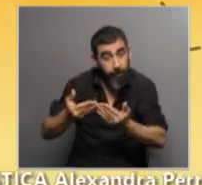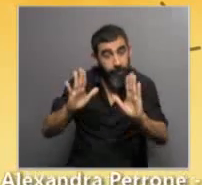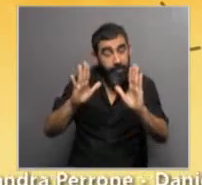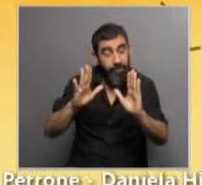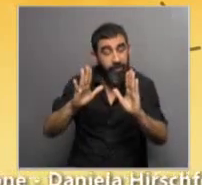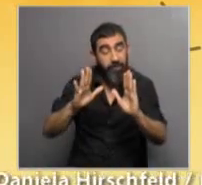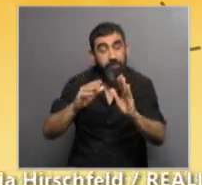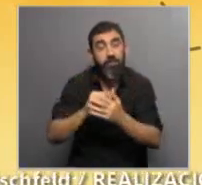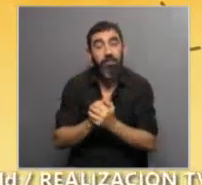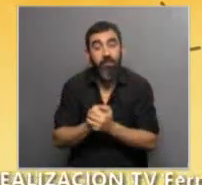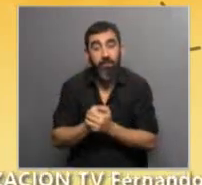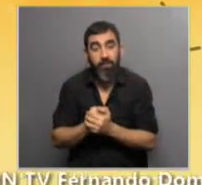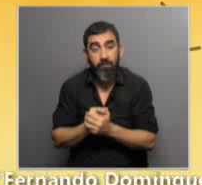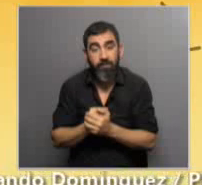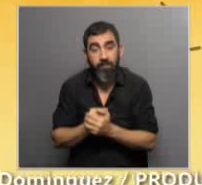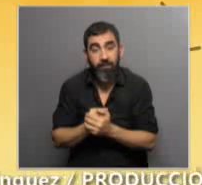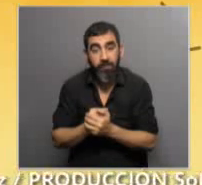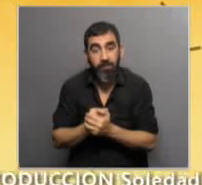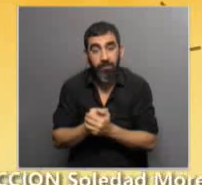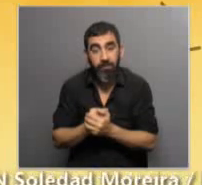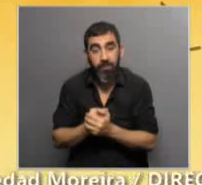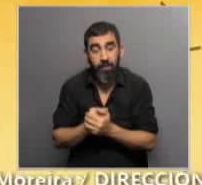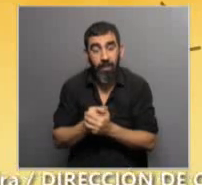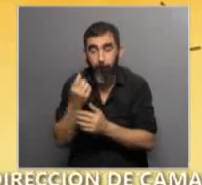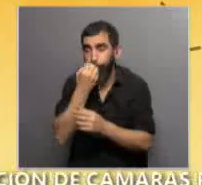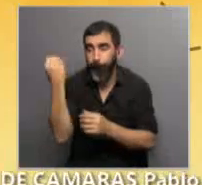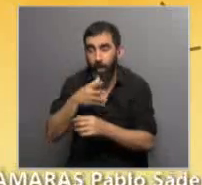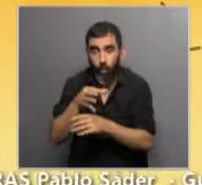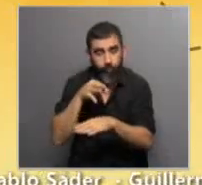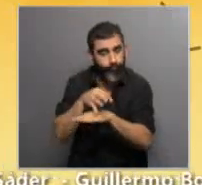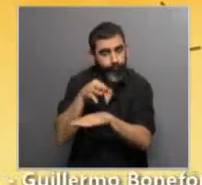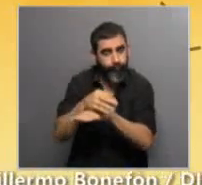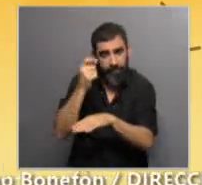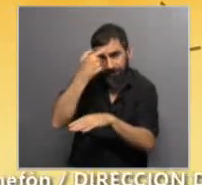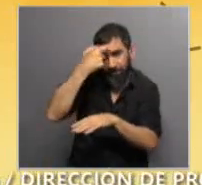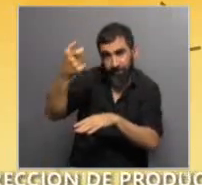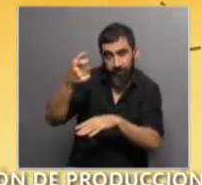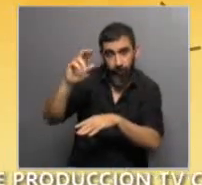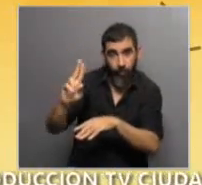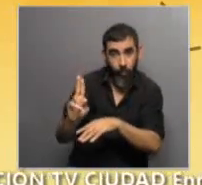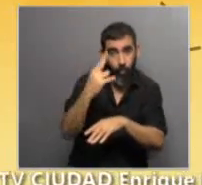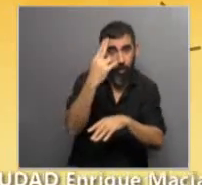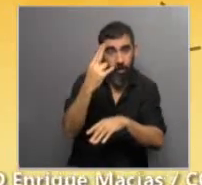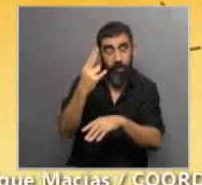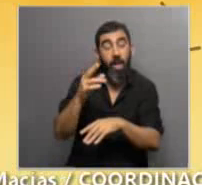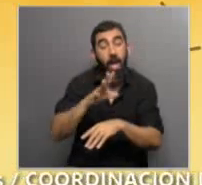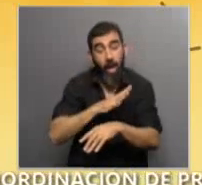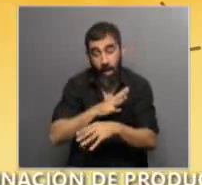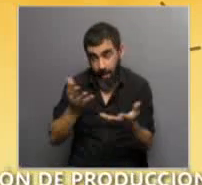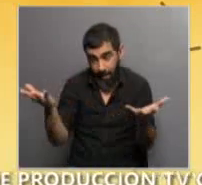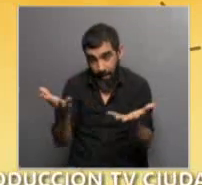formar a mejorar las capacidades científicas del país a tener ahora